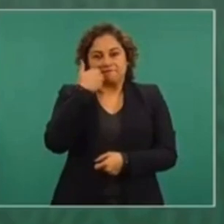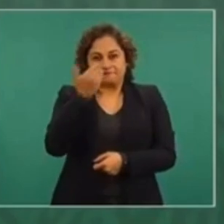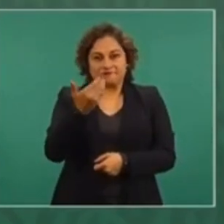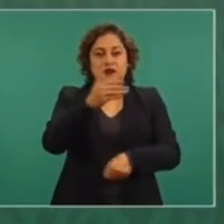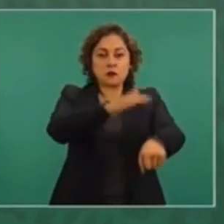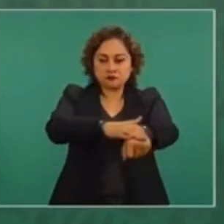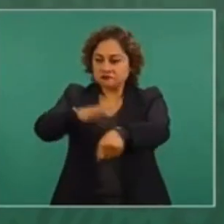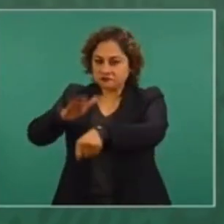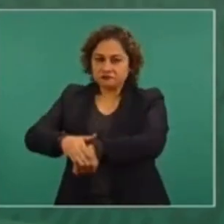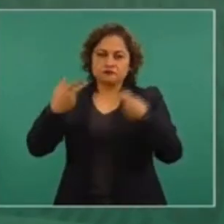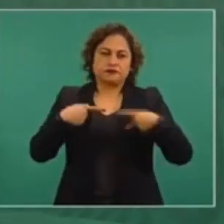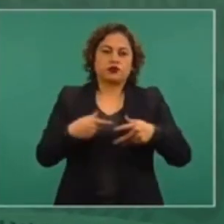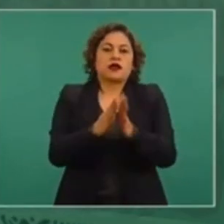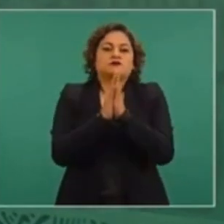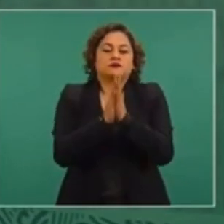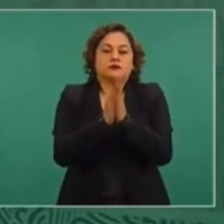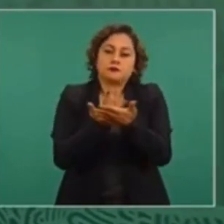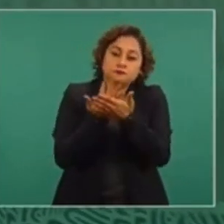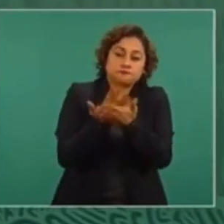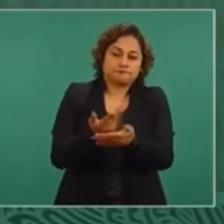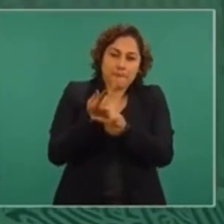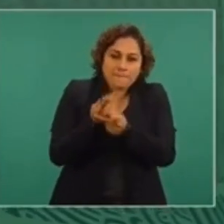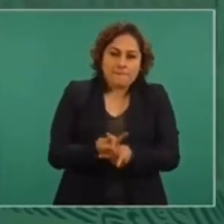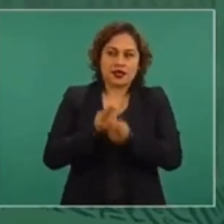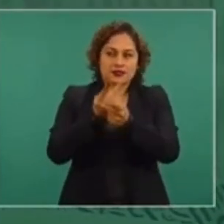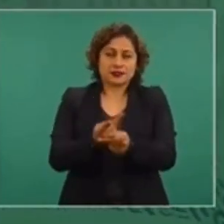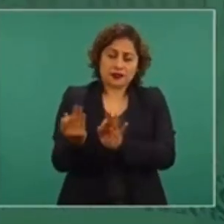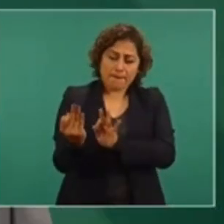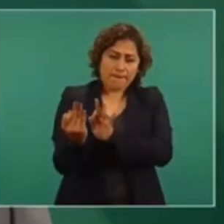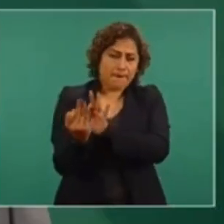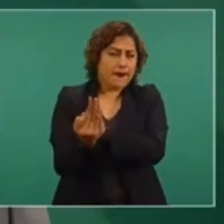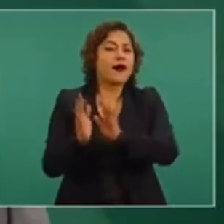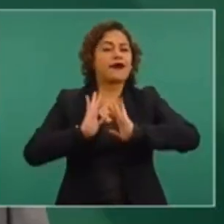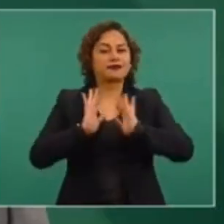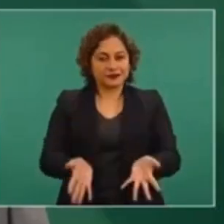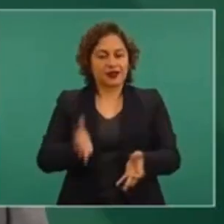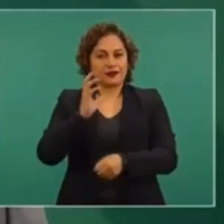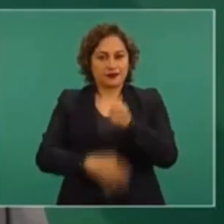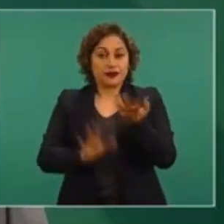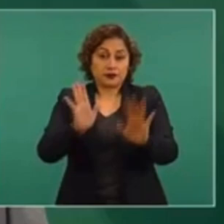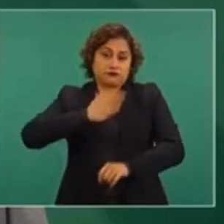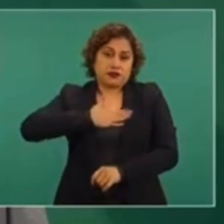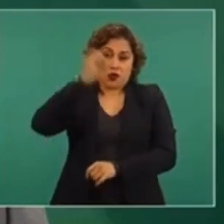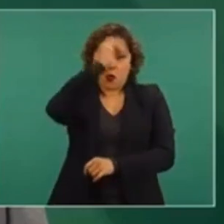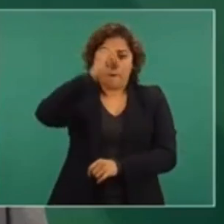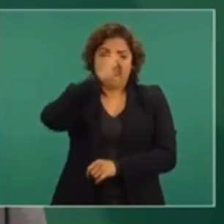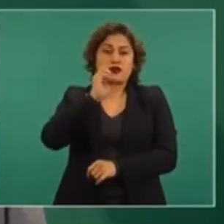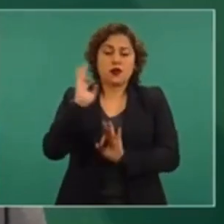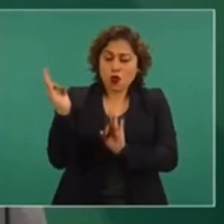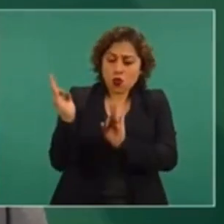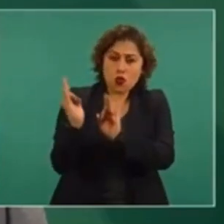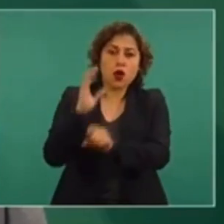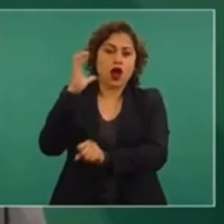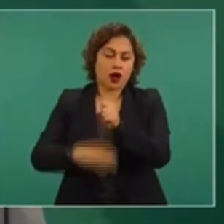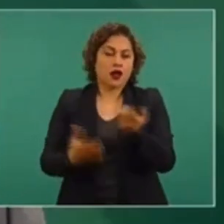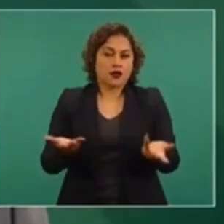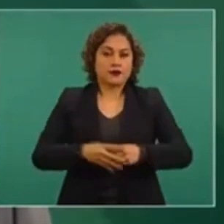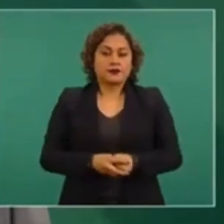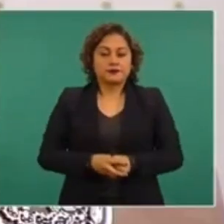esperemos, ya falta poco, eso es lo que yo creo, que ya falta poco porque